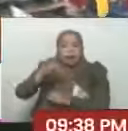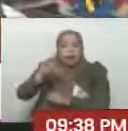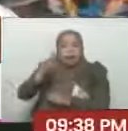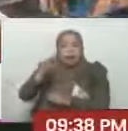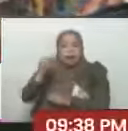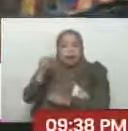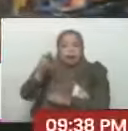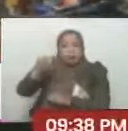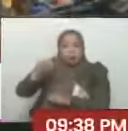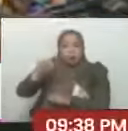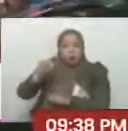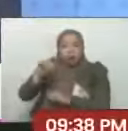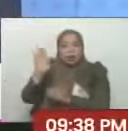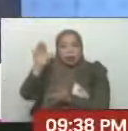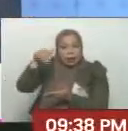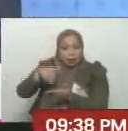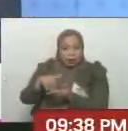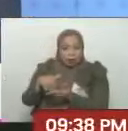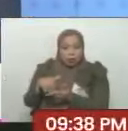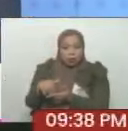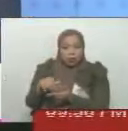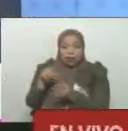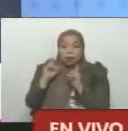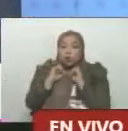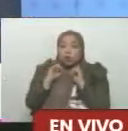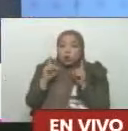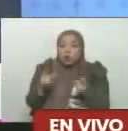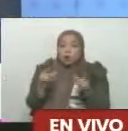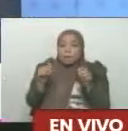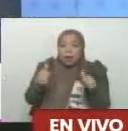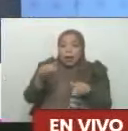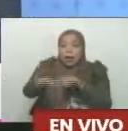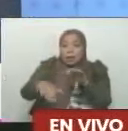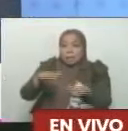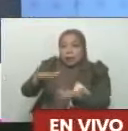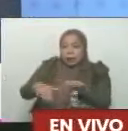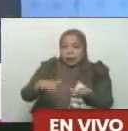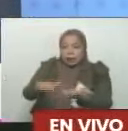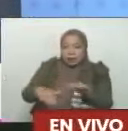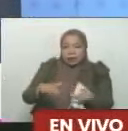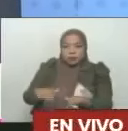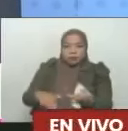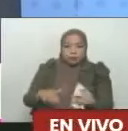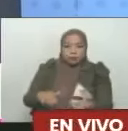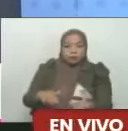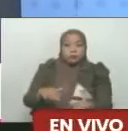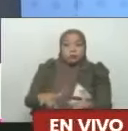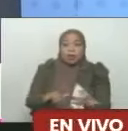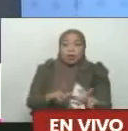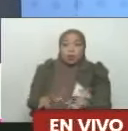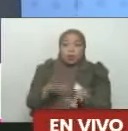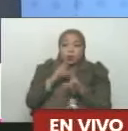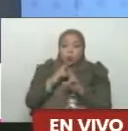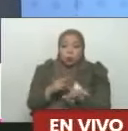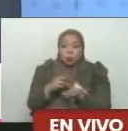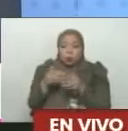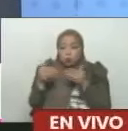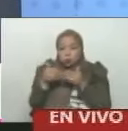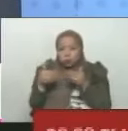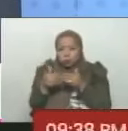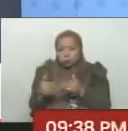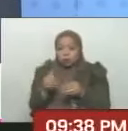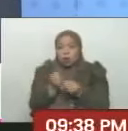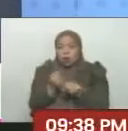Aquí está bien detallado, bien detallado. Bueno, yo le pido al ministro